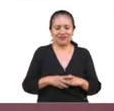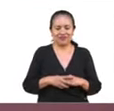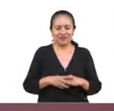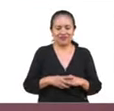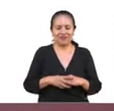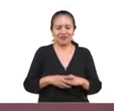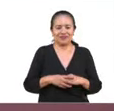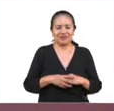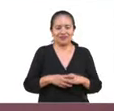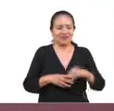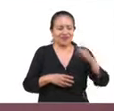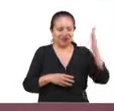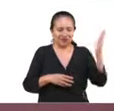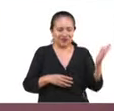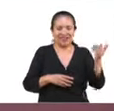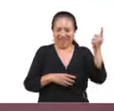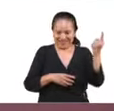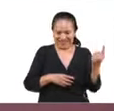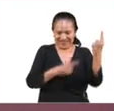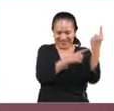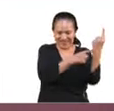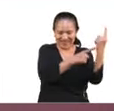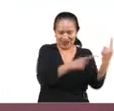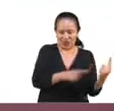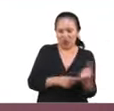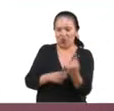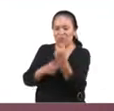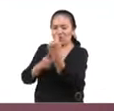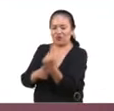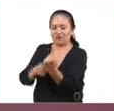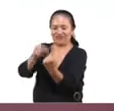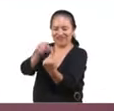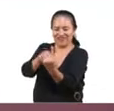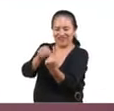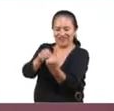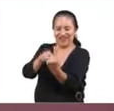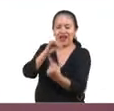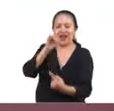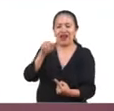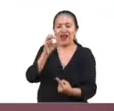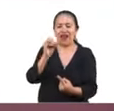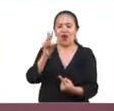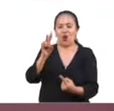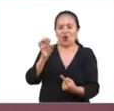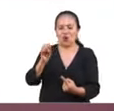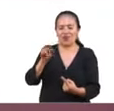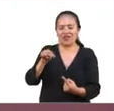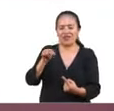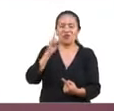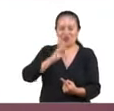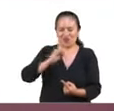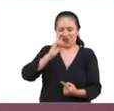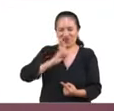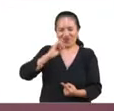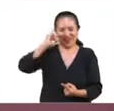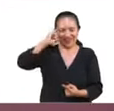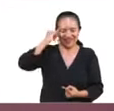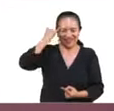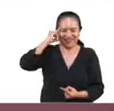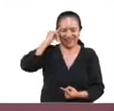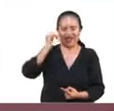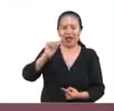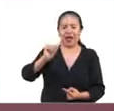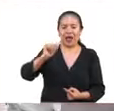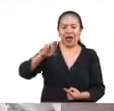en lucha, va a quedar al centro la joven de Amajac, que representa a todas las mujeres indígenas de